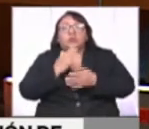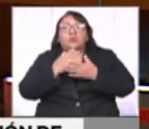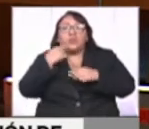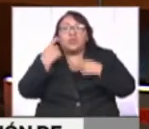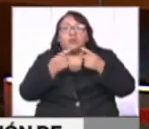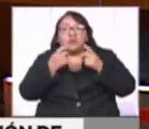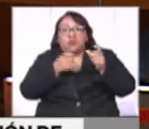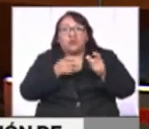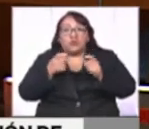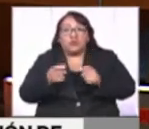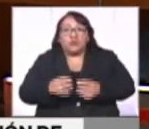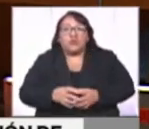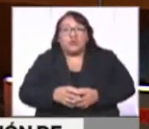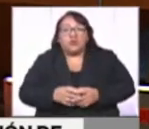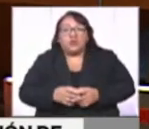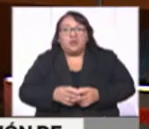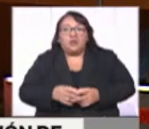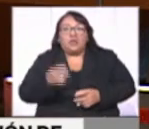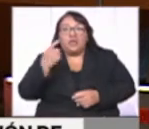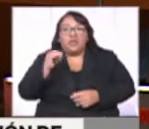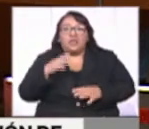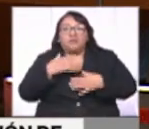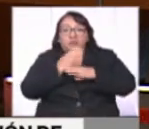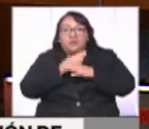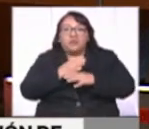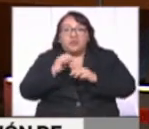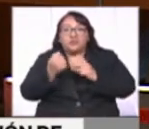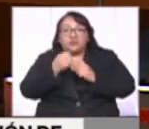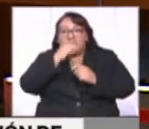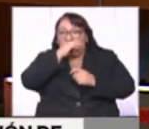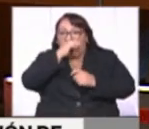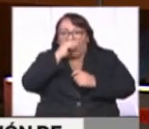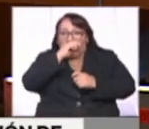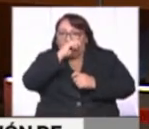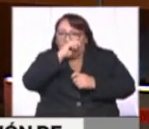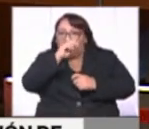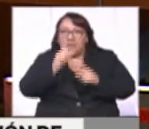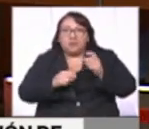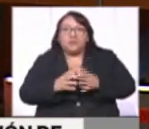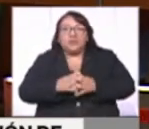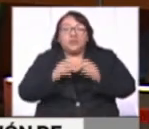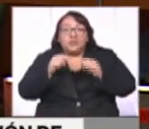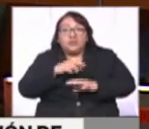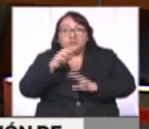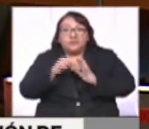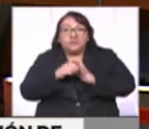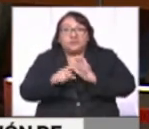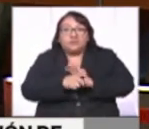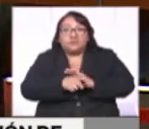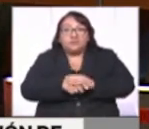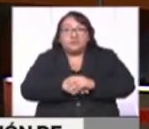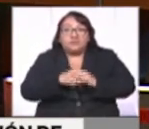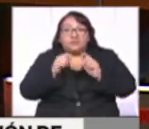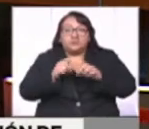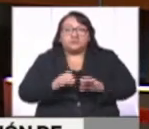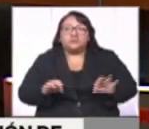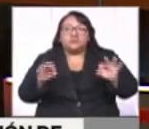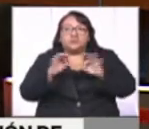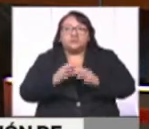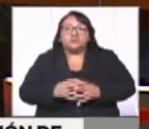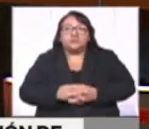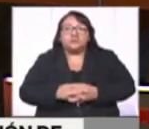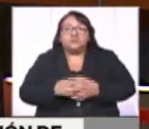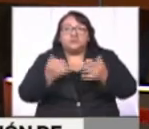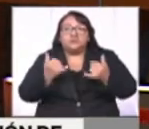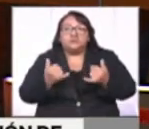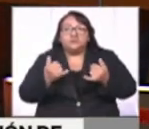y vigilar y controlar con el propósito de defender la sociedad y la persona. Este proyecto de ley es muy interesante.